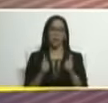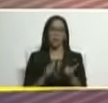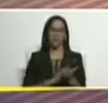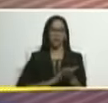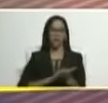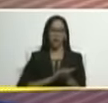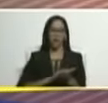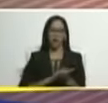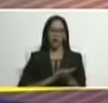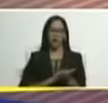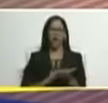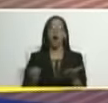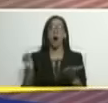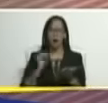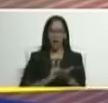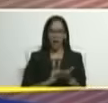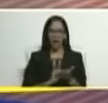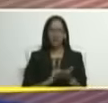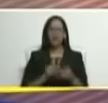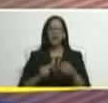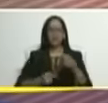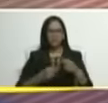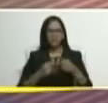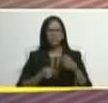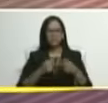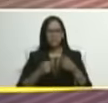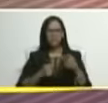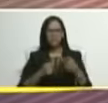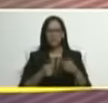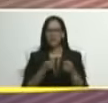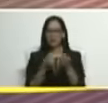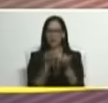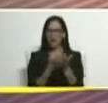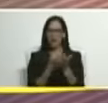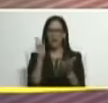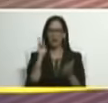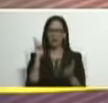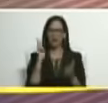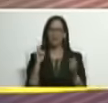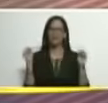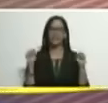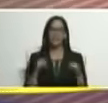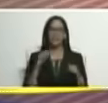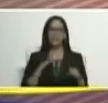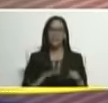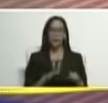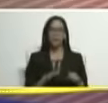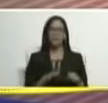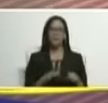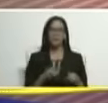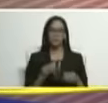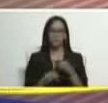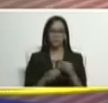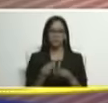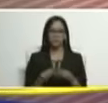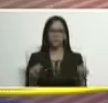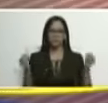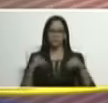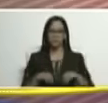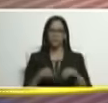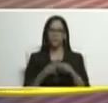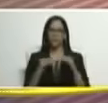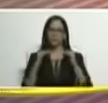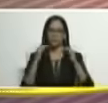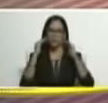recuperación otra vez paulatina de la economía venezolana que hoy estamos consolidando en todos sus